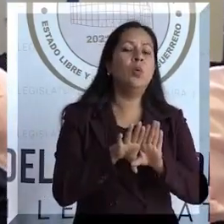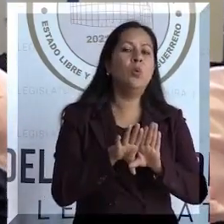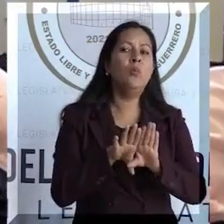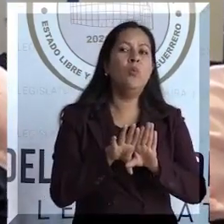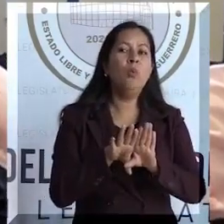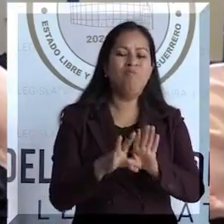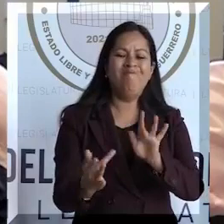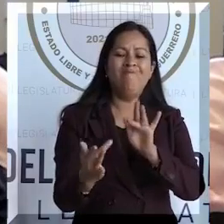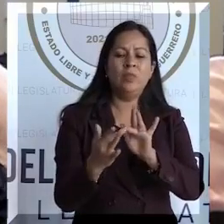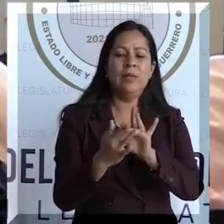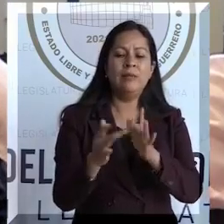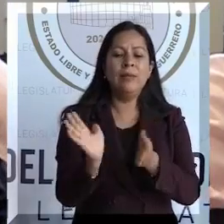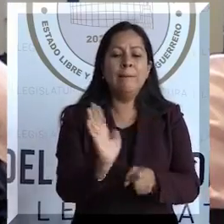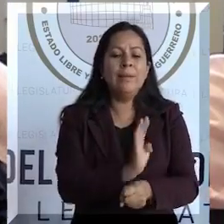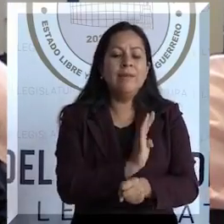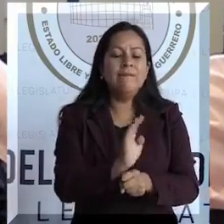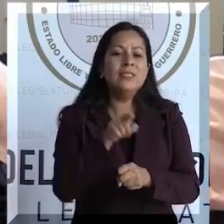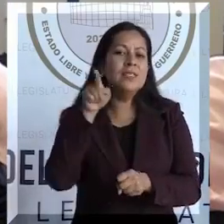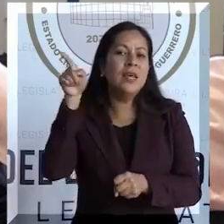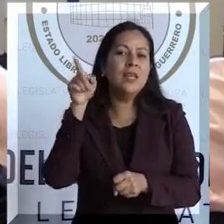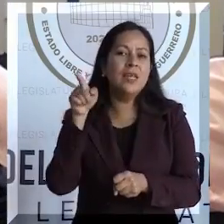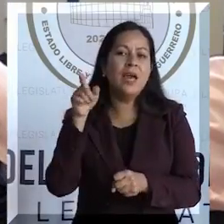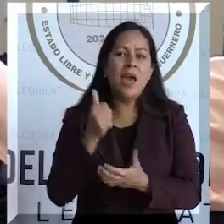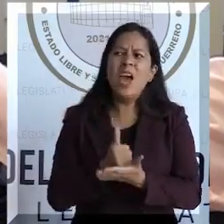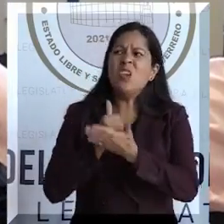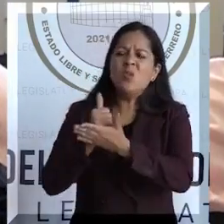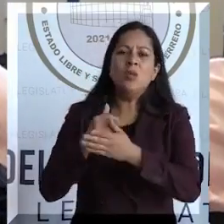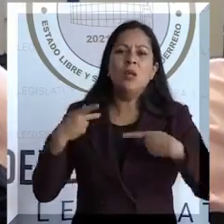estos beneficios, hemos platicábamos incluso con